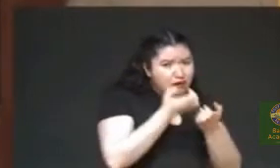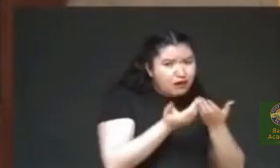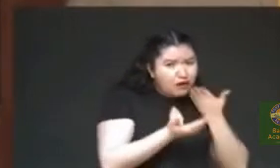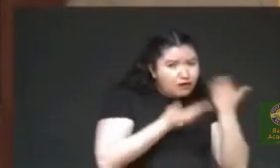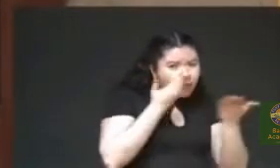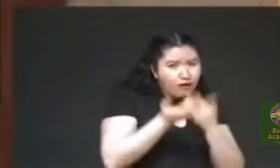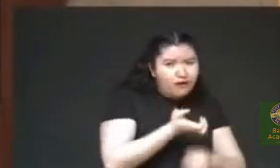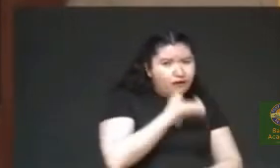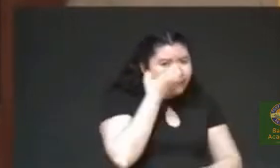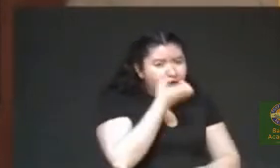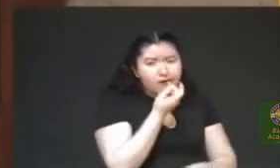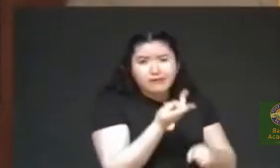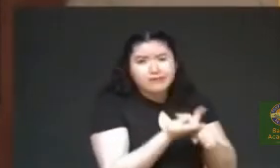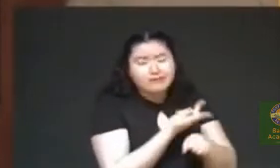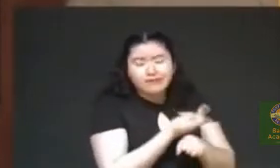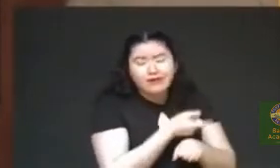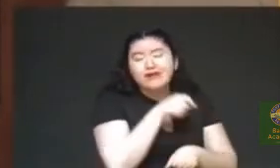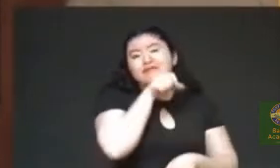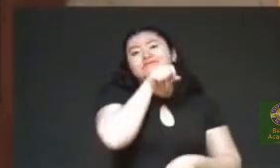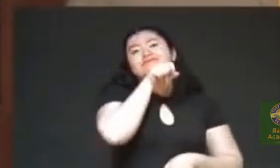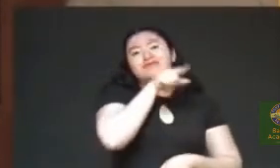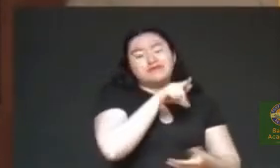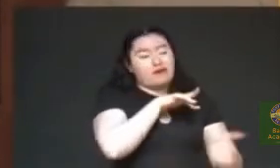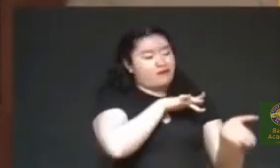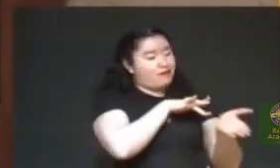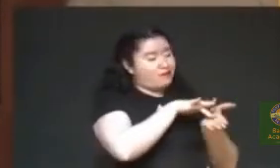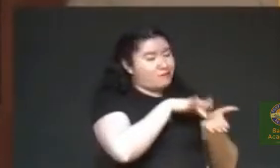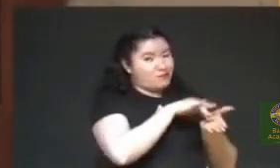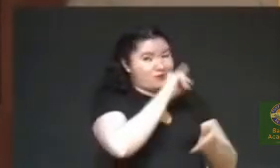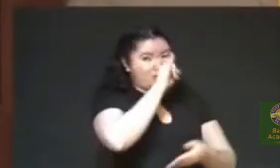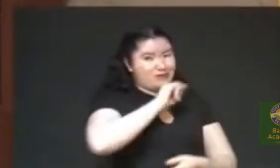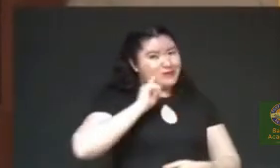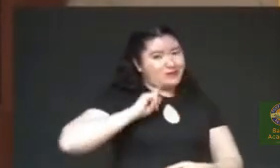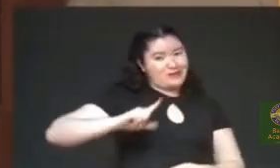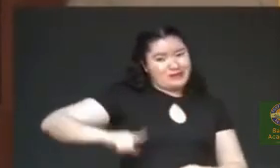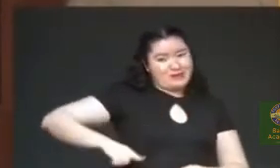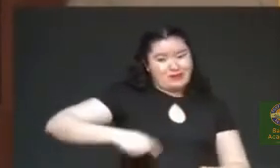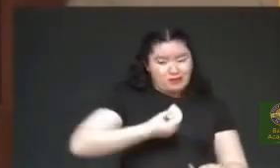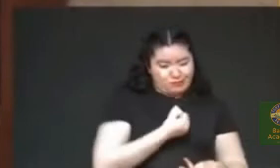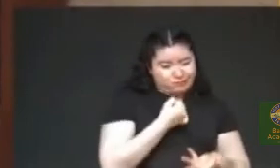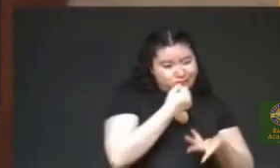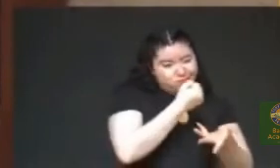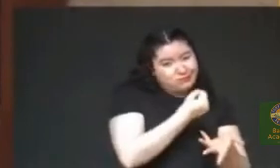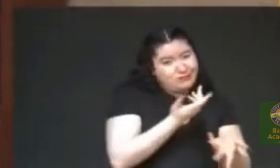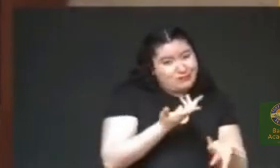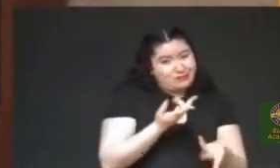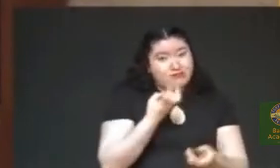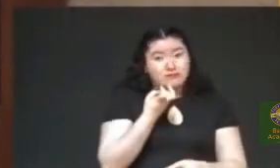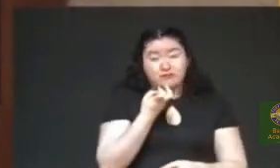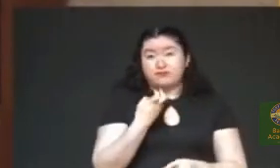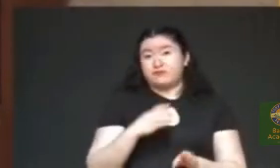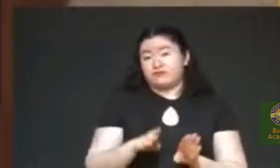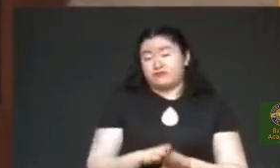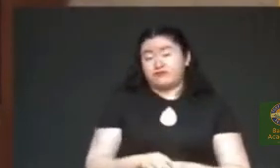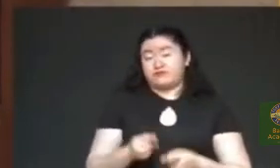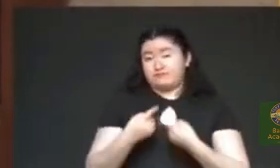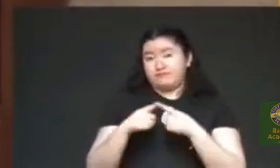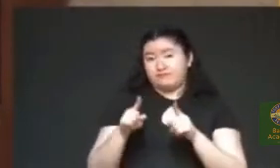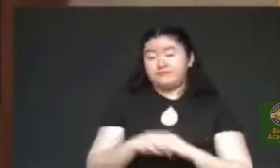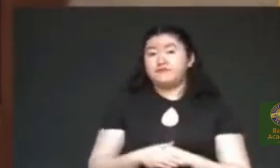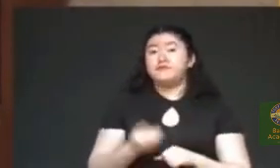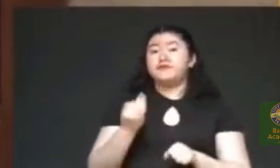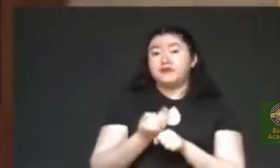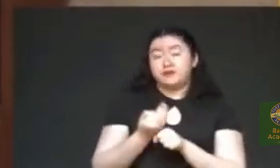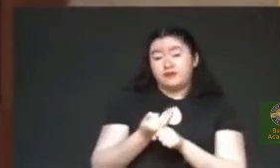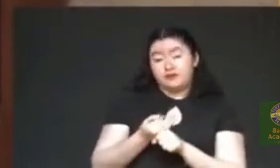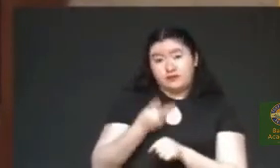importante porque aquí hay dos grandes temas. Los que estamos trabajando para regresar a clases, los